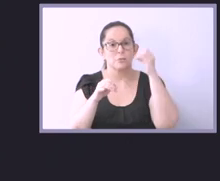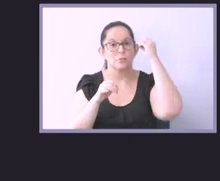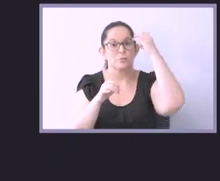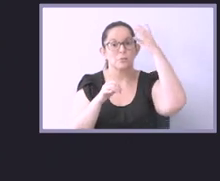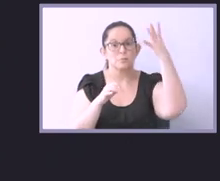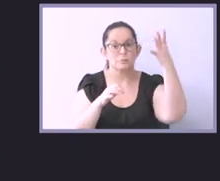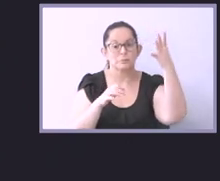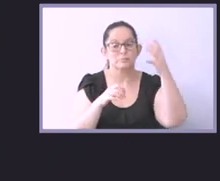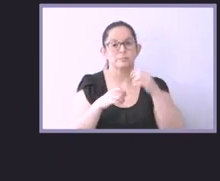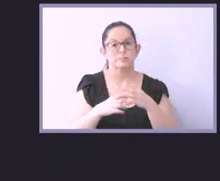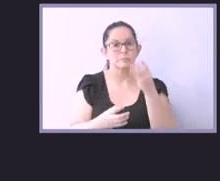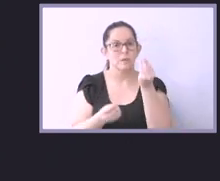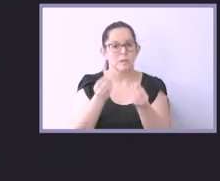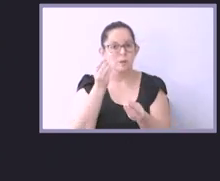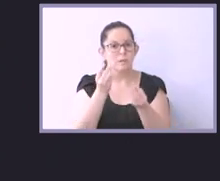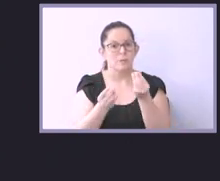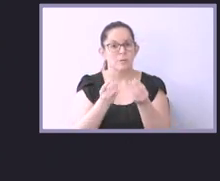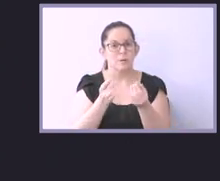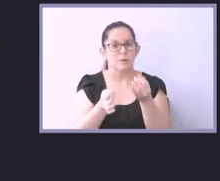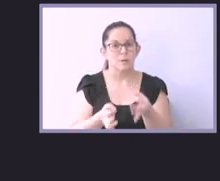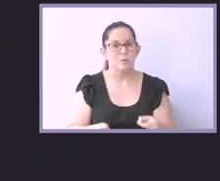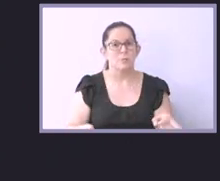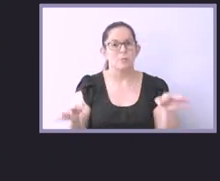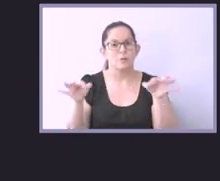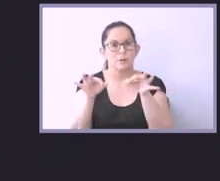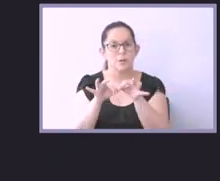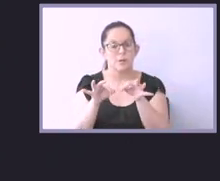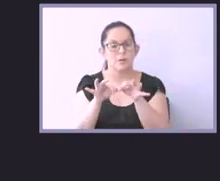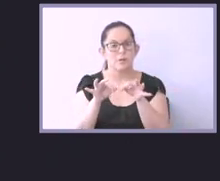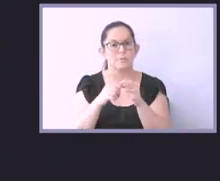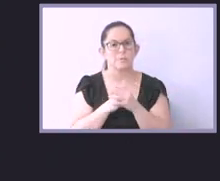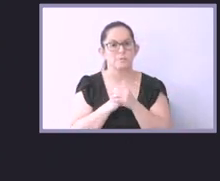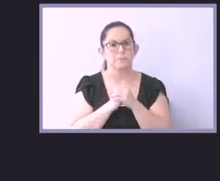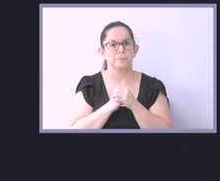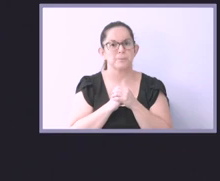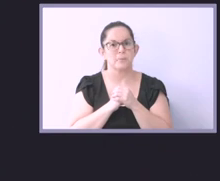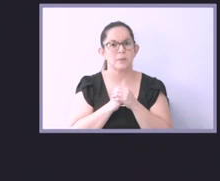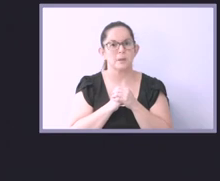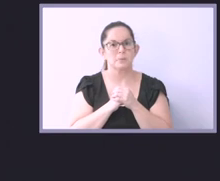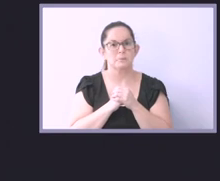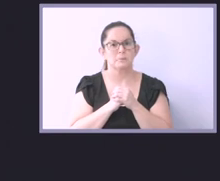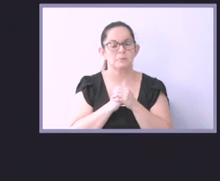prendidos, lo importante que es